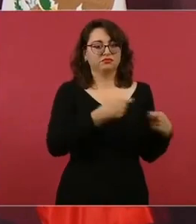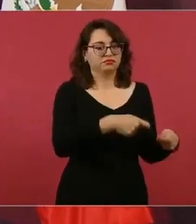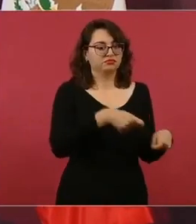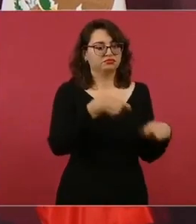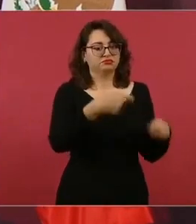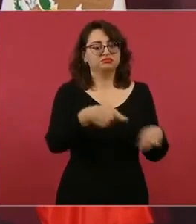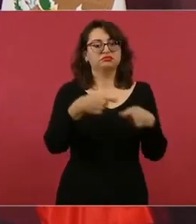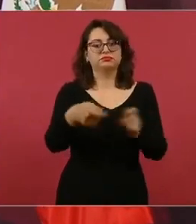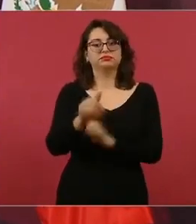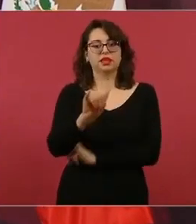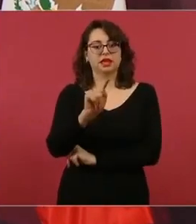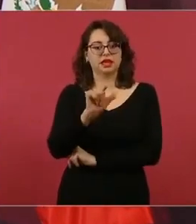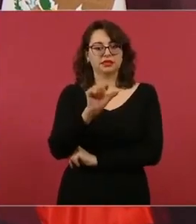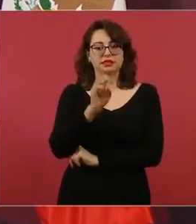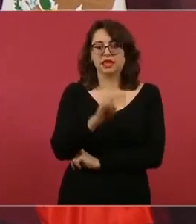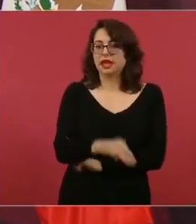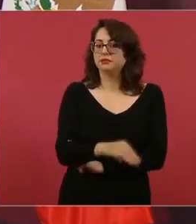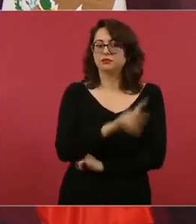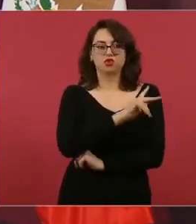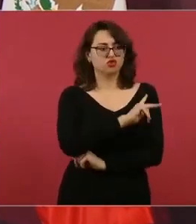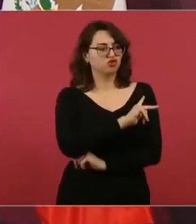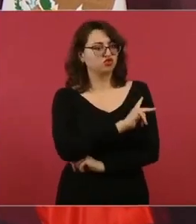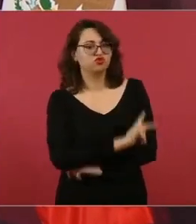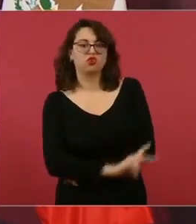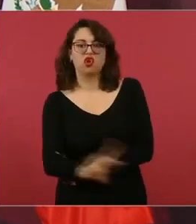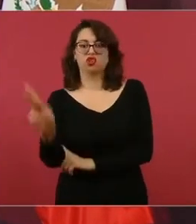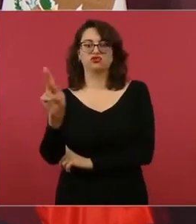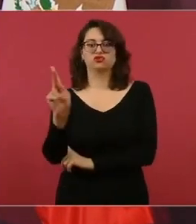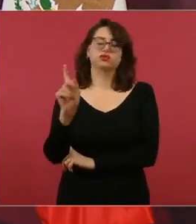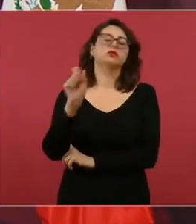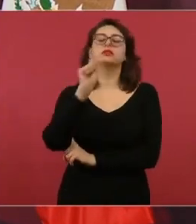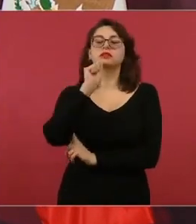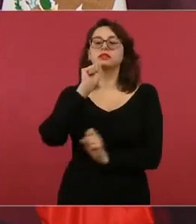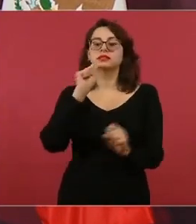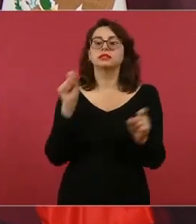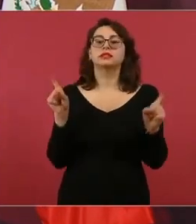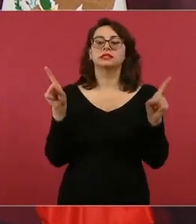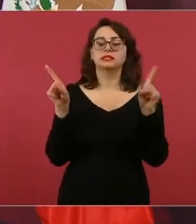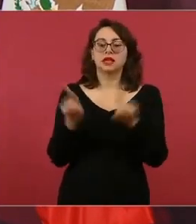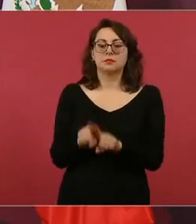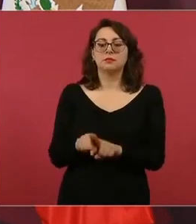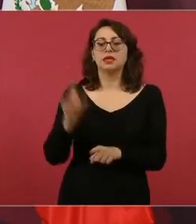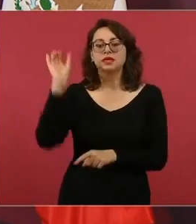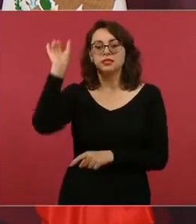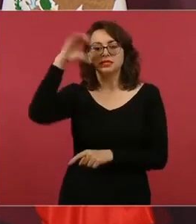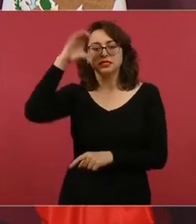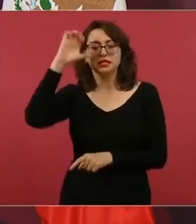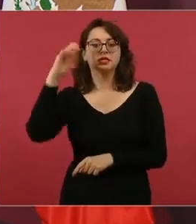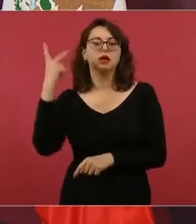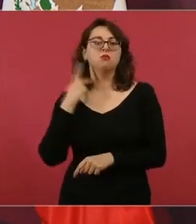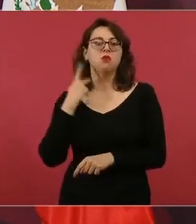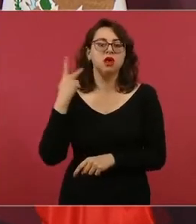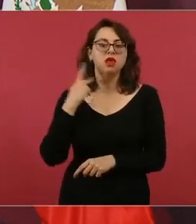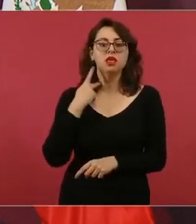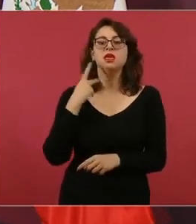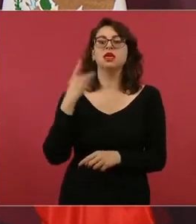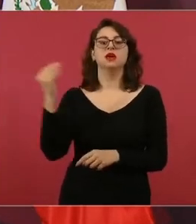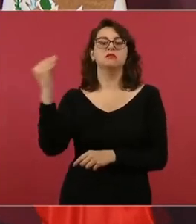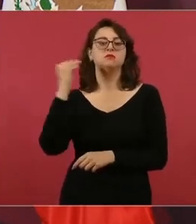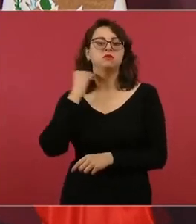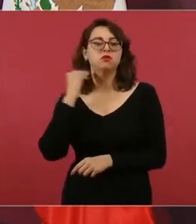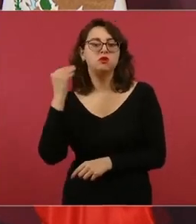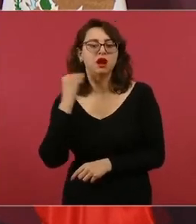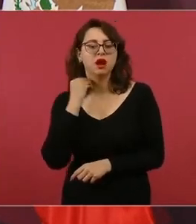económica, financiera, sino hasta en ciencia política, en derecho.